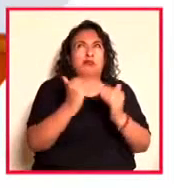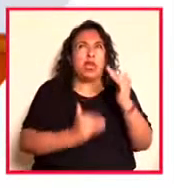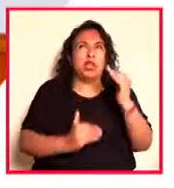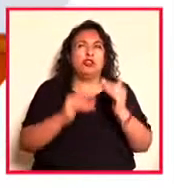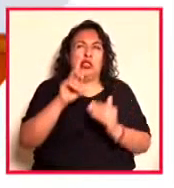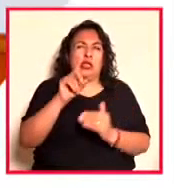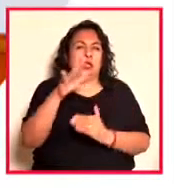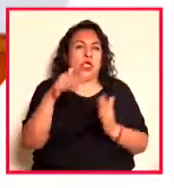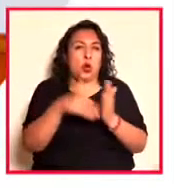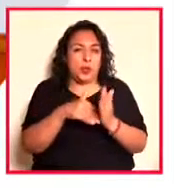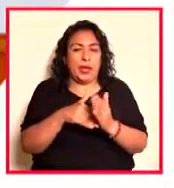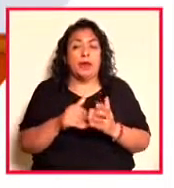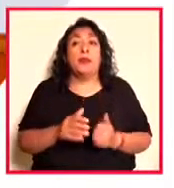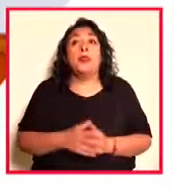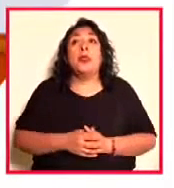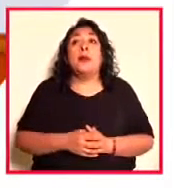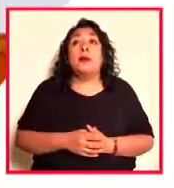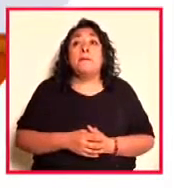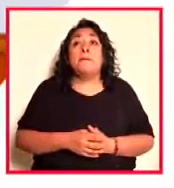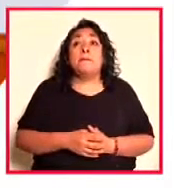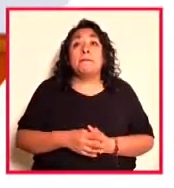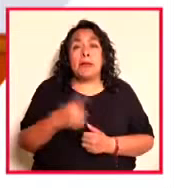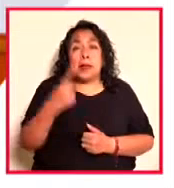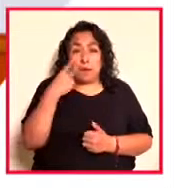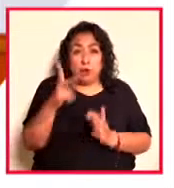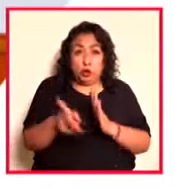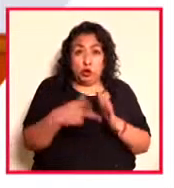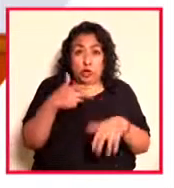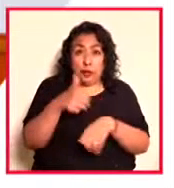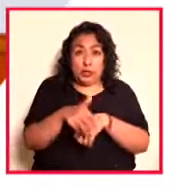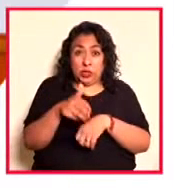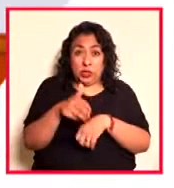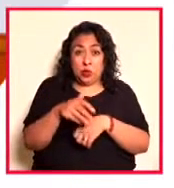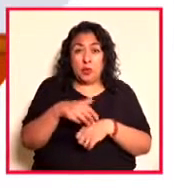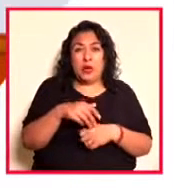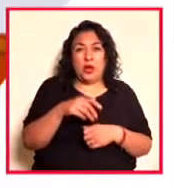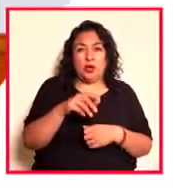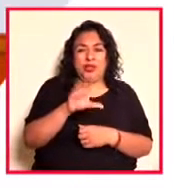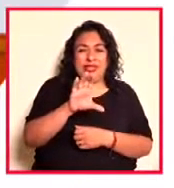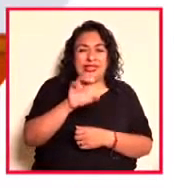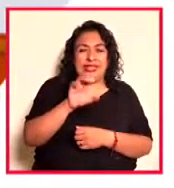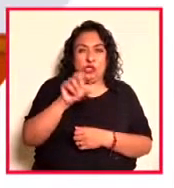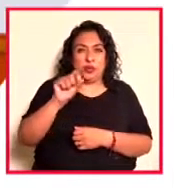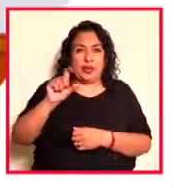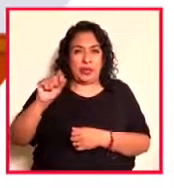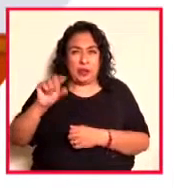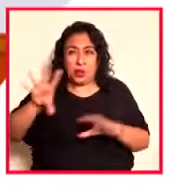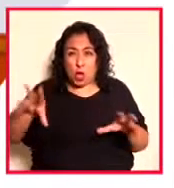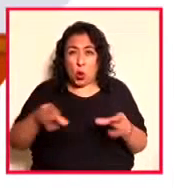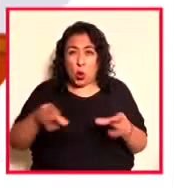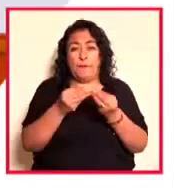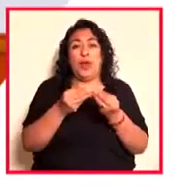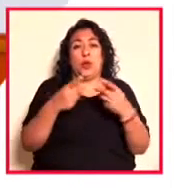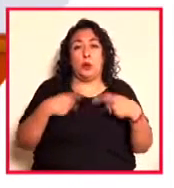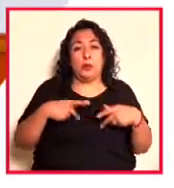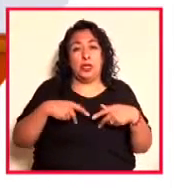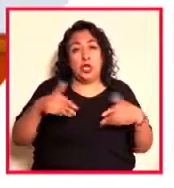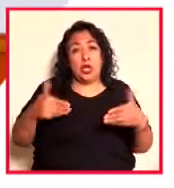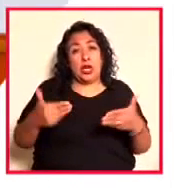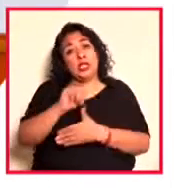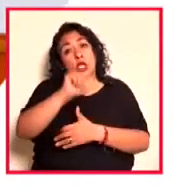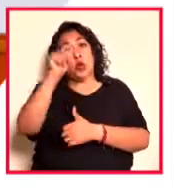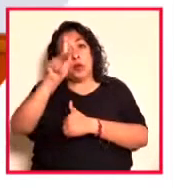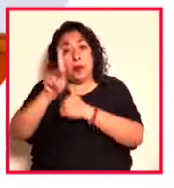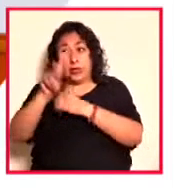mil. Si vemos otra vez las cifras, lo que el censo del 2020 nos dice es que el total de población extranjera viviendo en